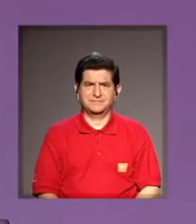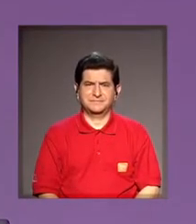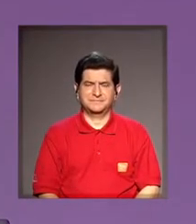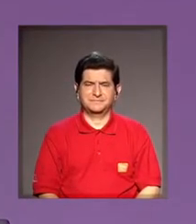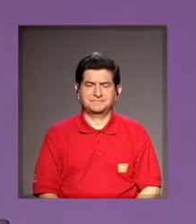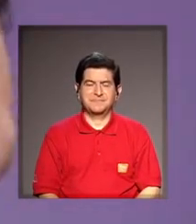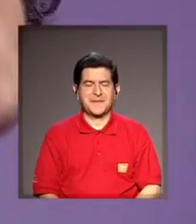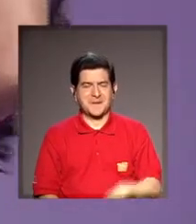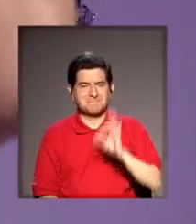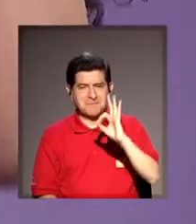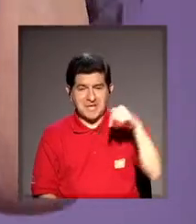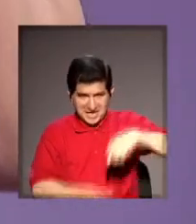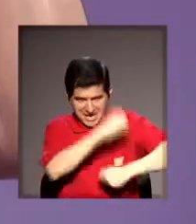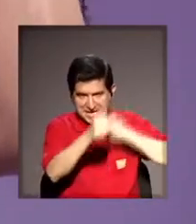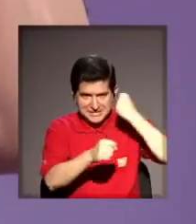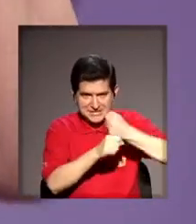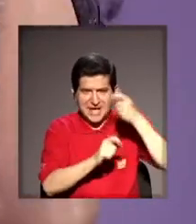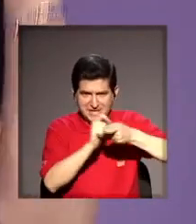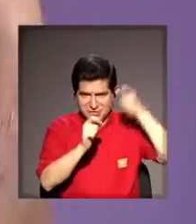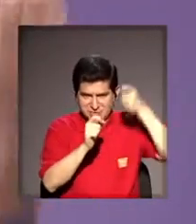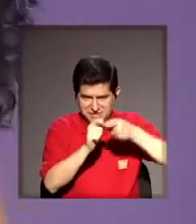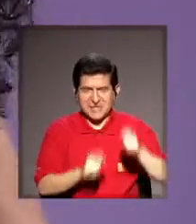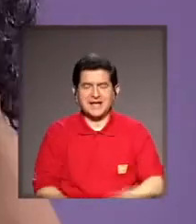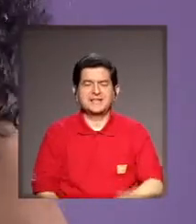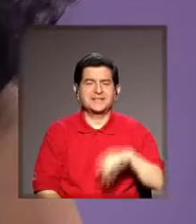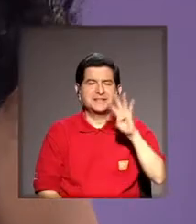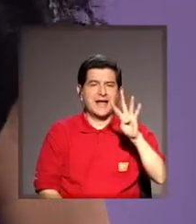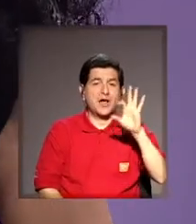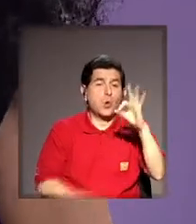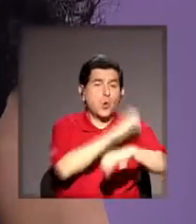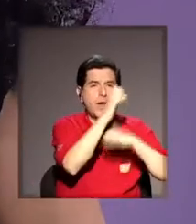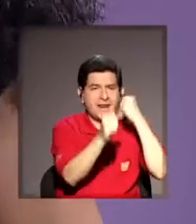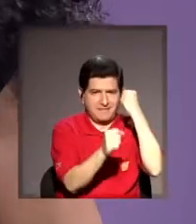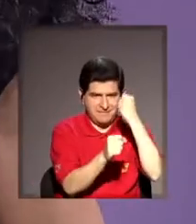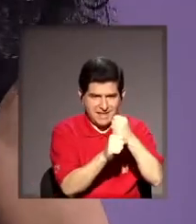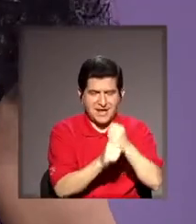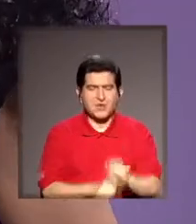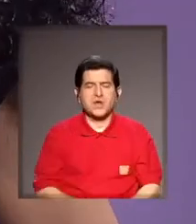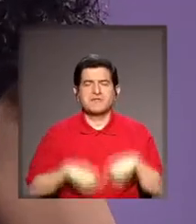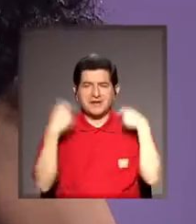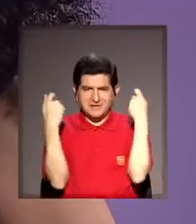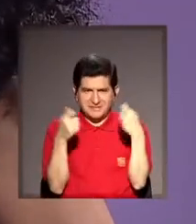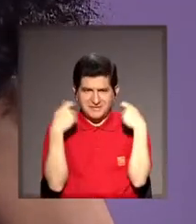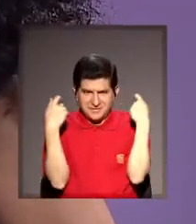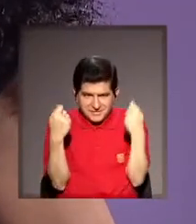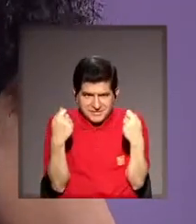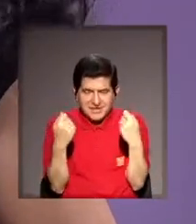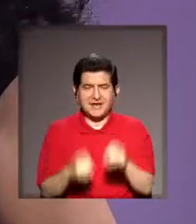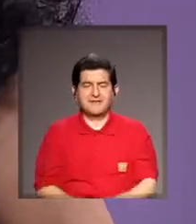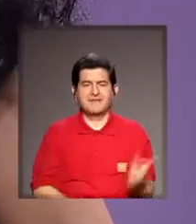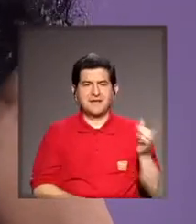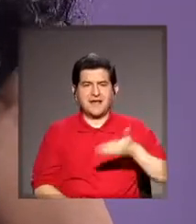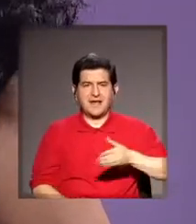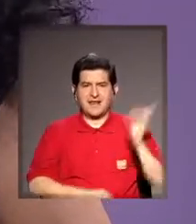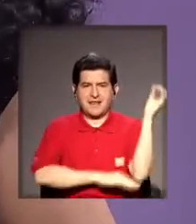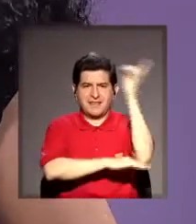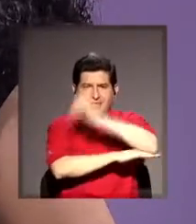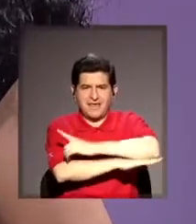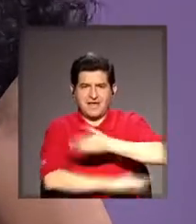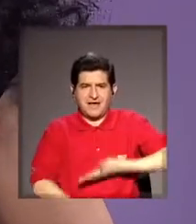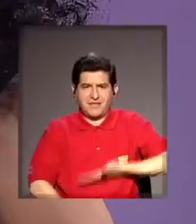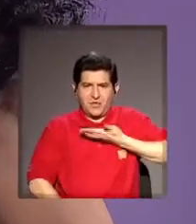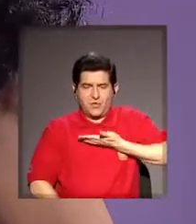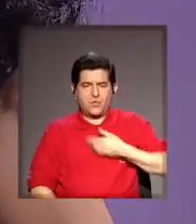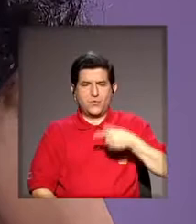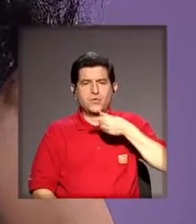bueno este año justamente se cumplen 49 años de conmemorar el día del orgullo que es una conmemoración